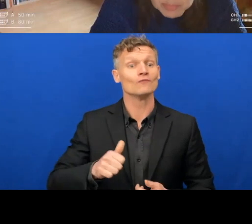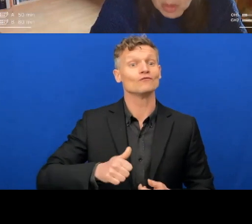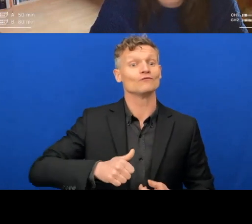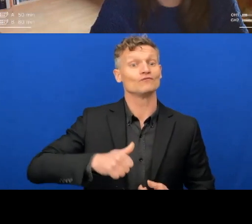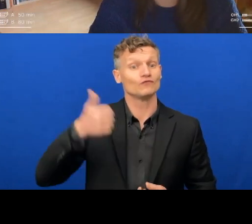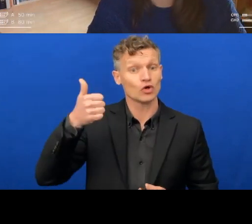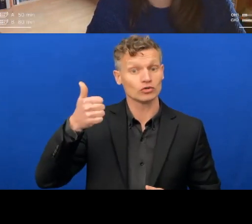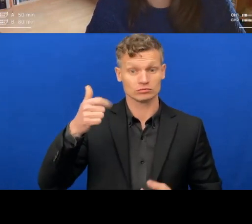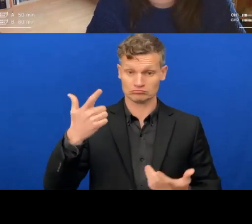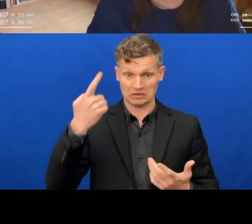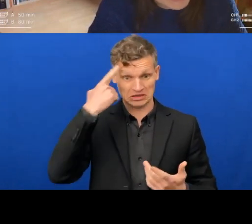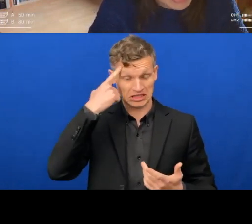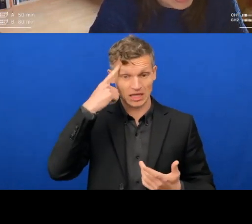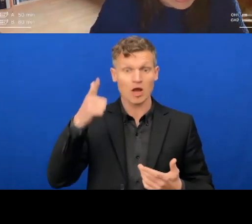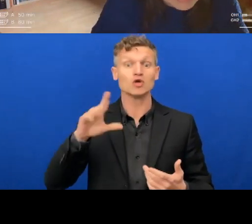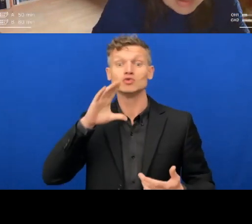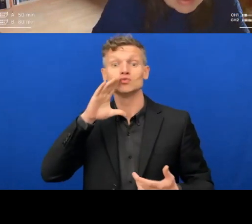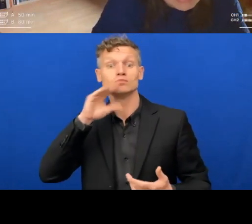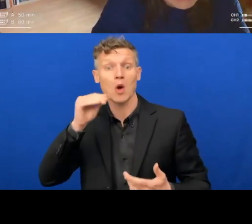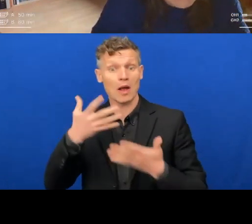preparatoria. Entonces,